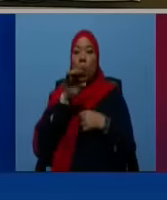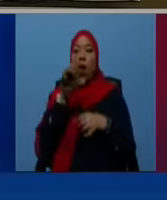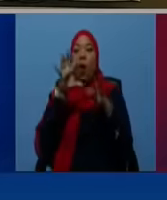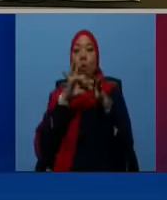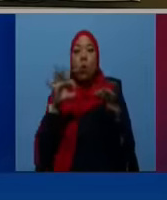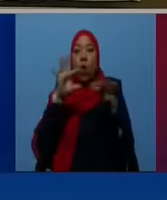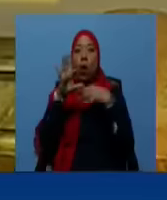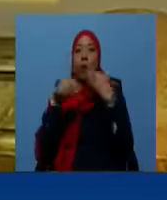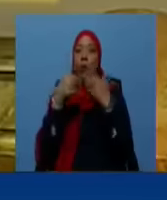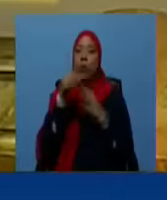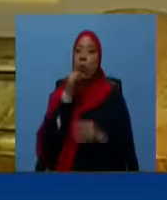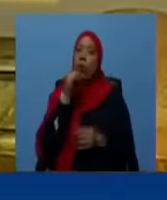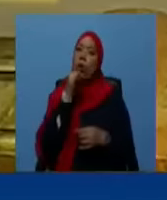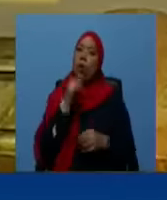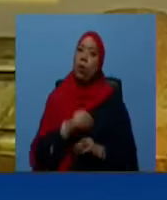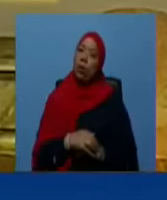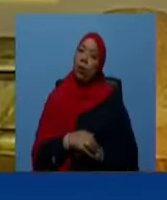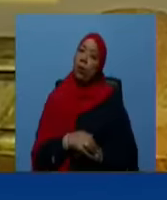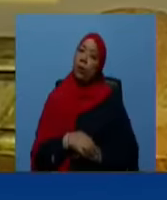que llegan, ¿ves?